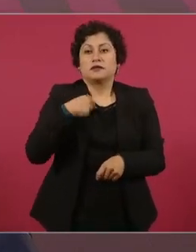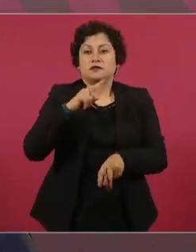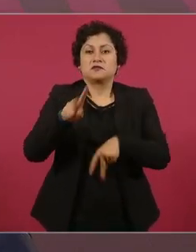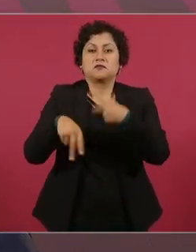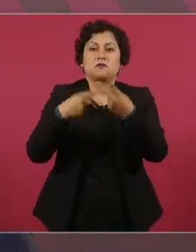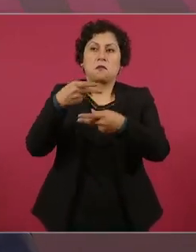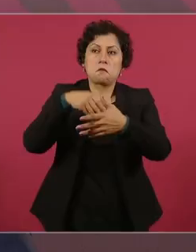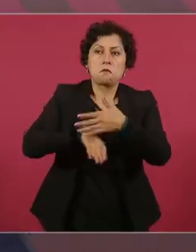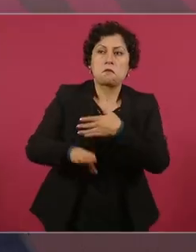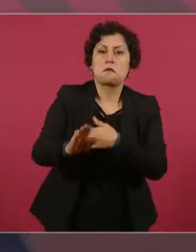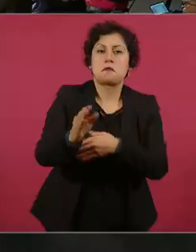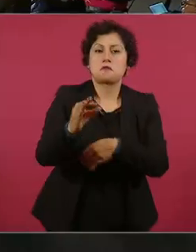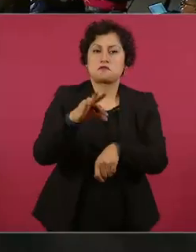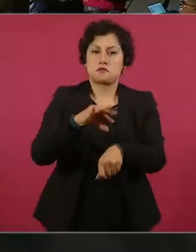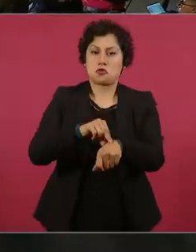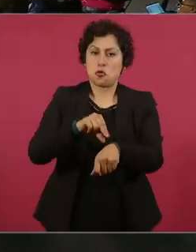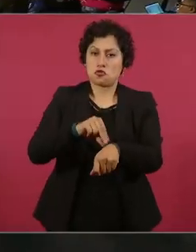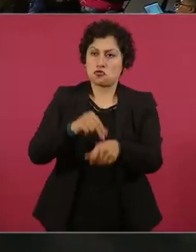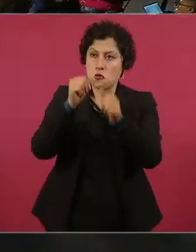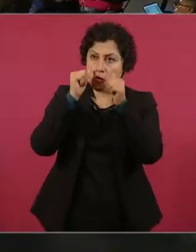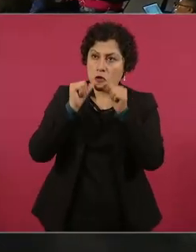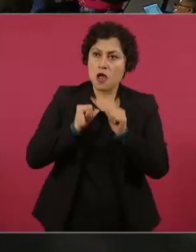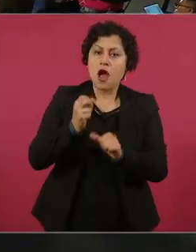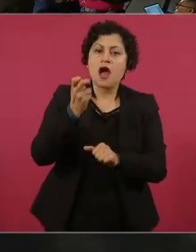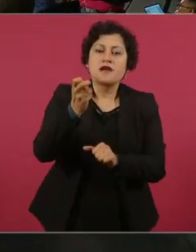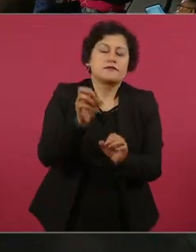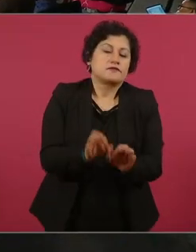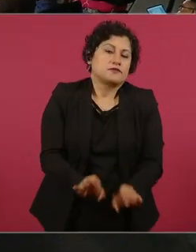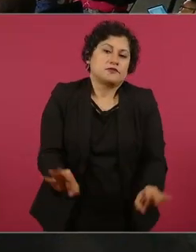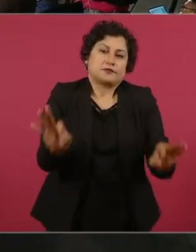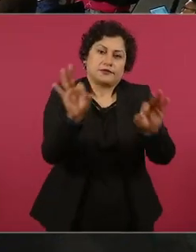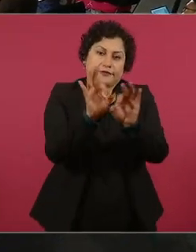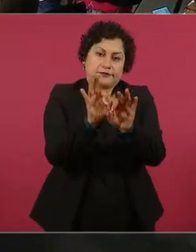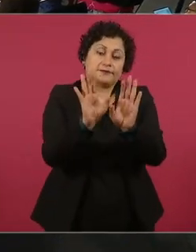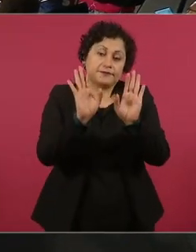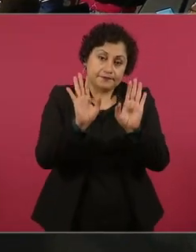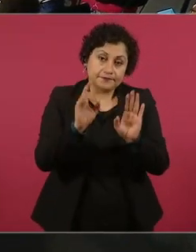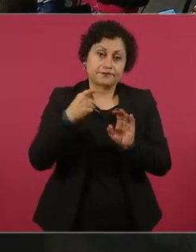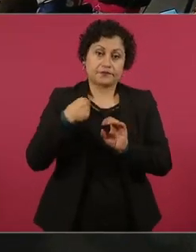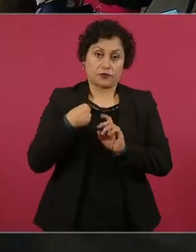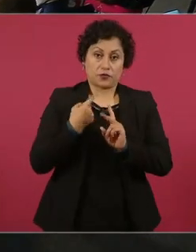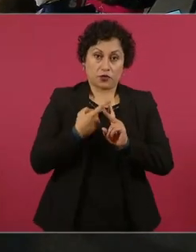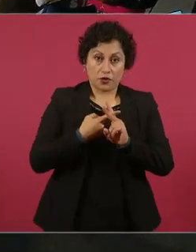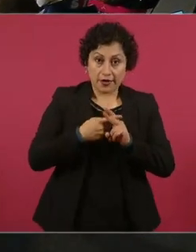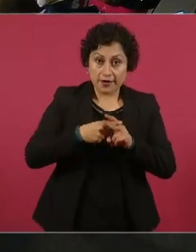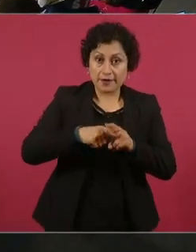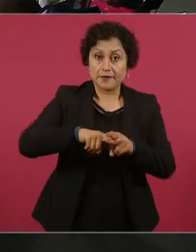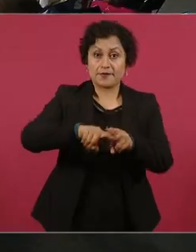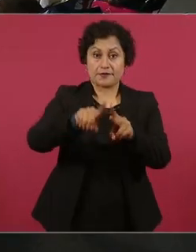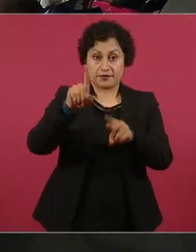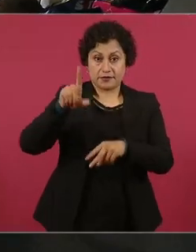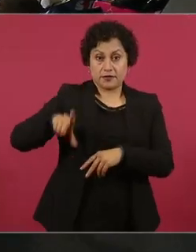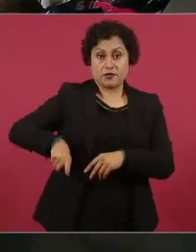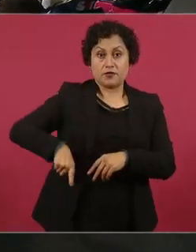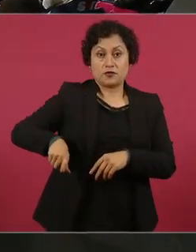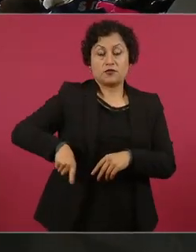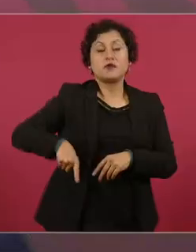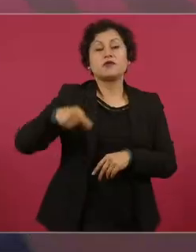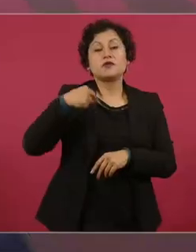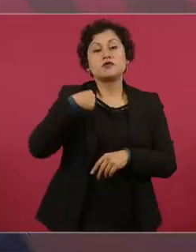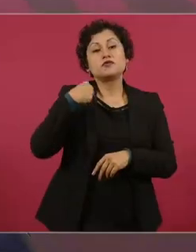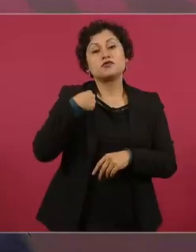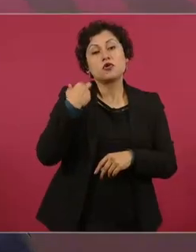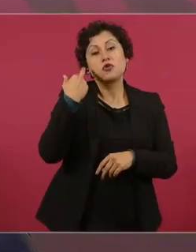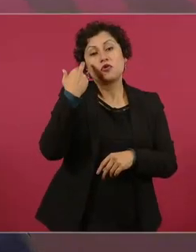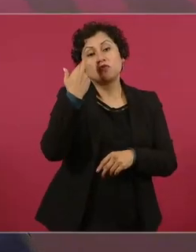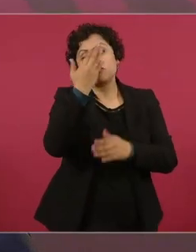Bueno, hice ese recorrido al inicio del gobierno por 80 hospitales